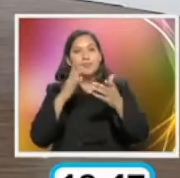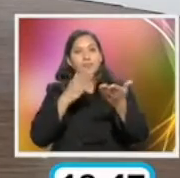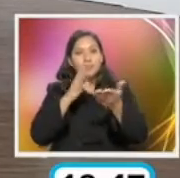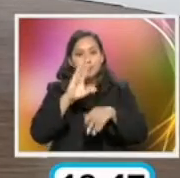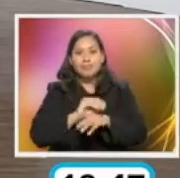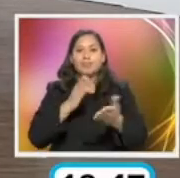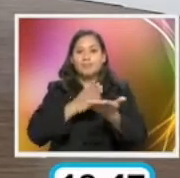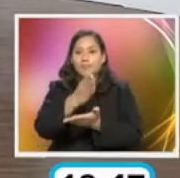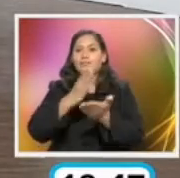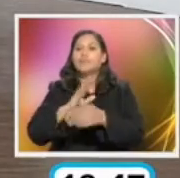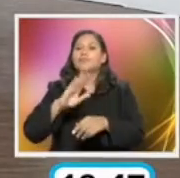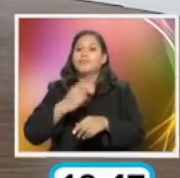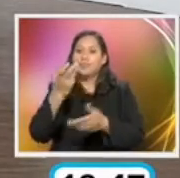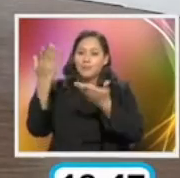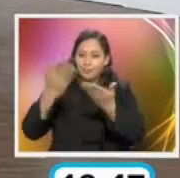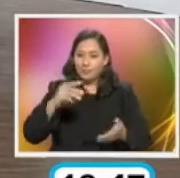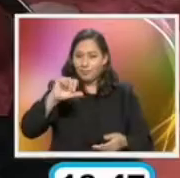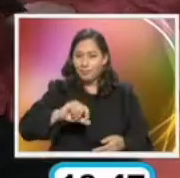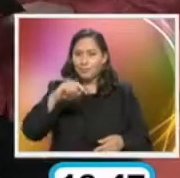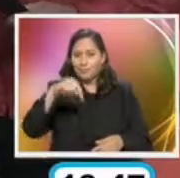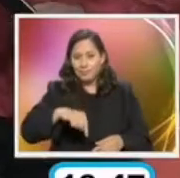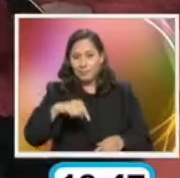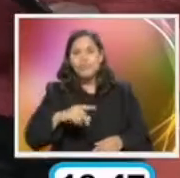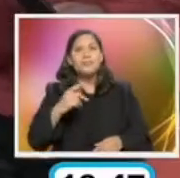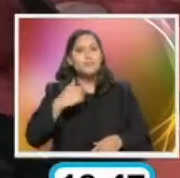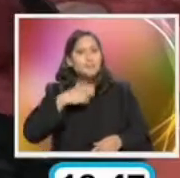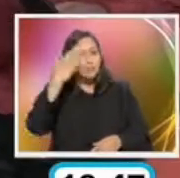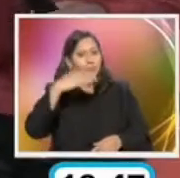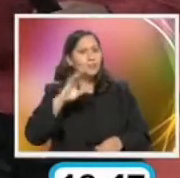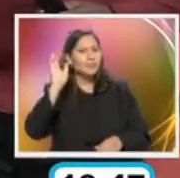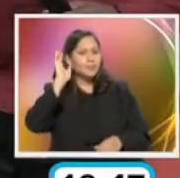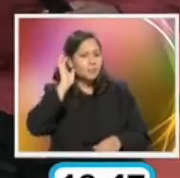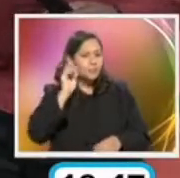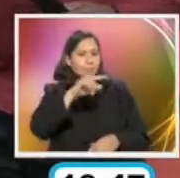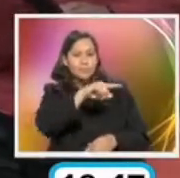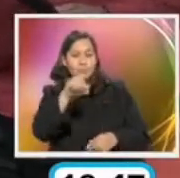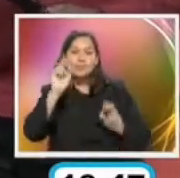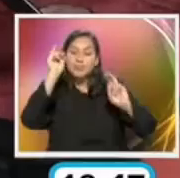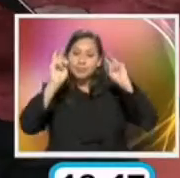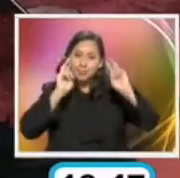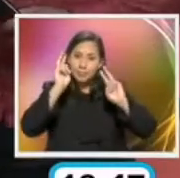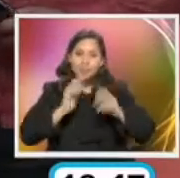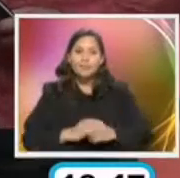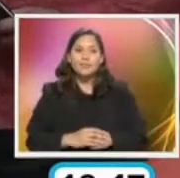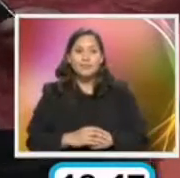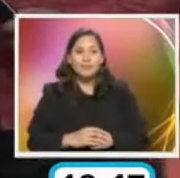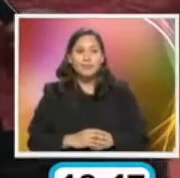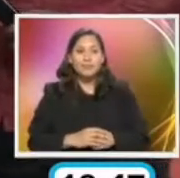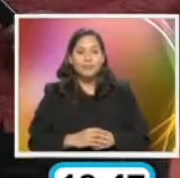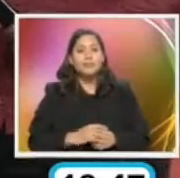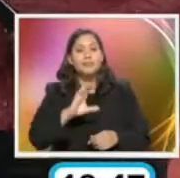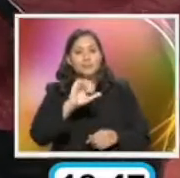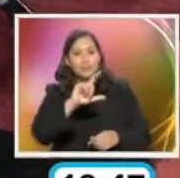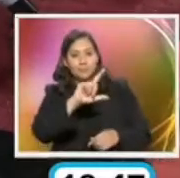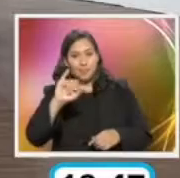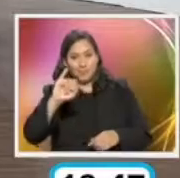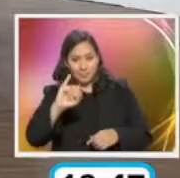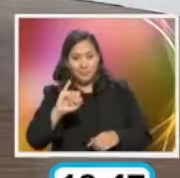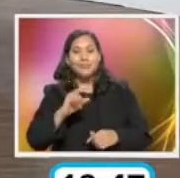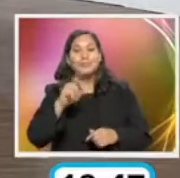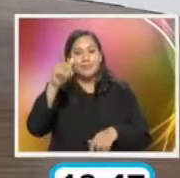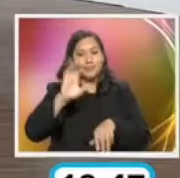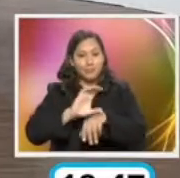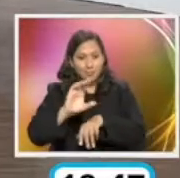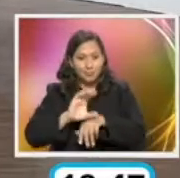estamos regresando hoy aquí. Oye, y también por ahí me enteré que estuvieron pues visitando su natal Cali, en donde